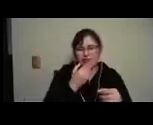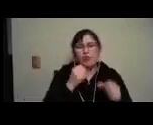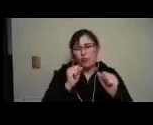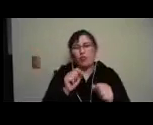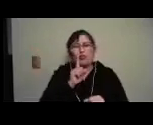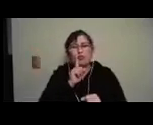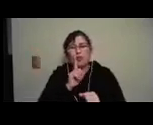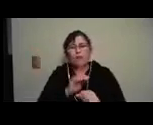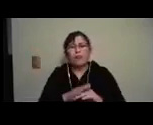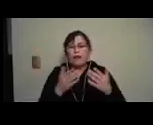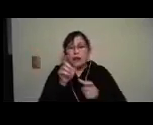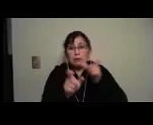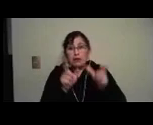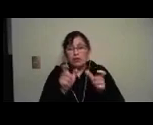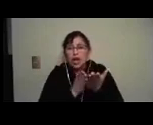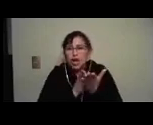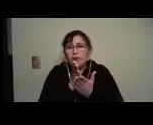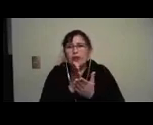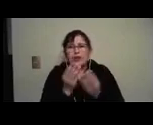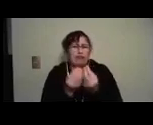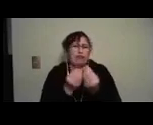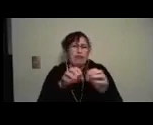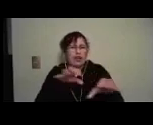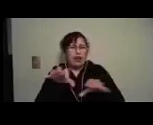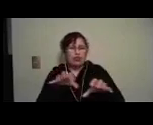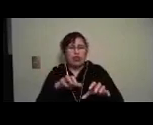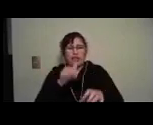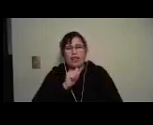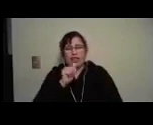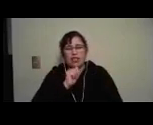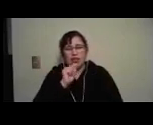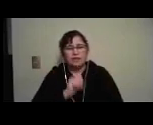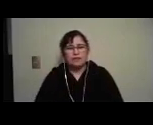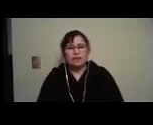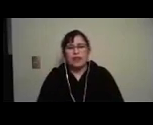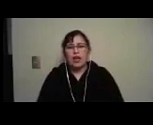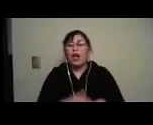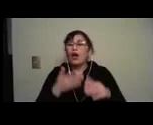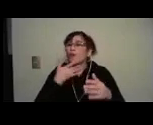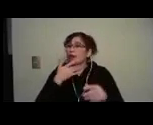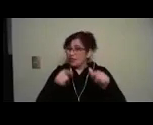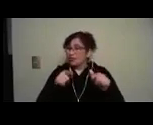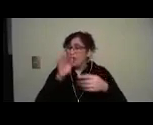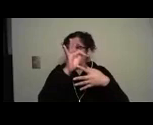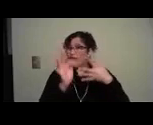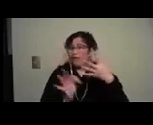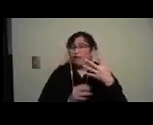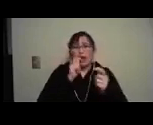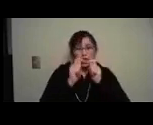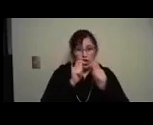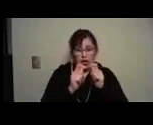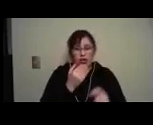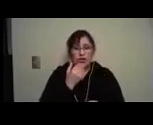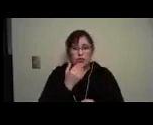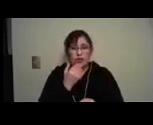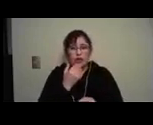personas comienzan a deprivarse de muchas cosas, ¿ya? Y un factor de riesgo para poder tener